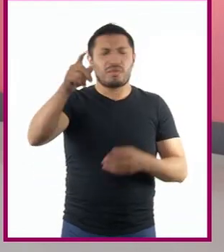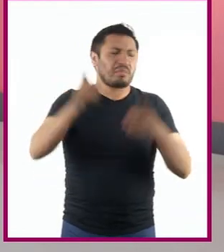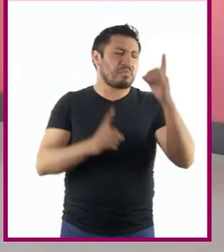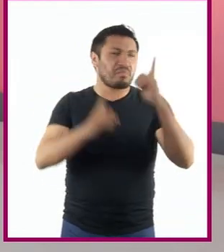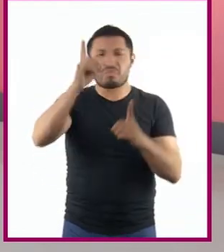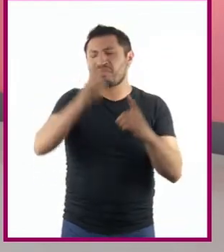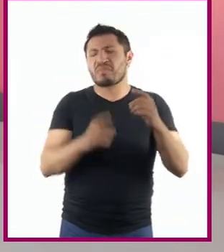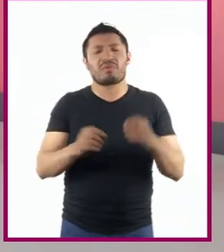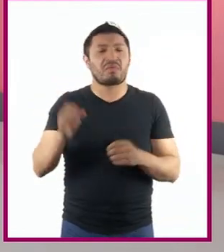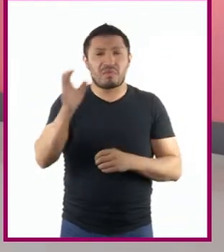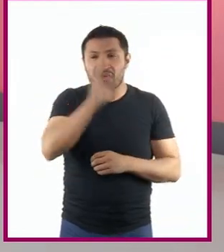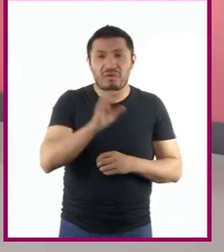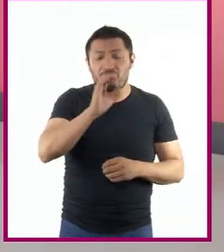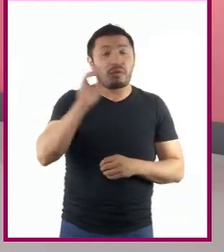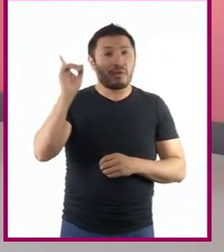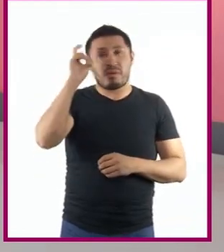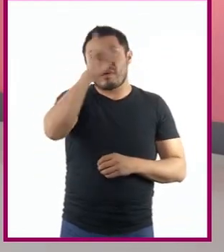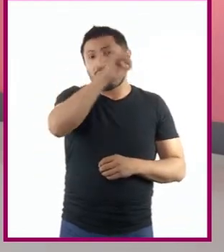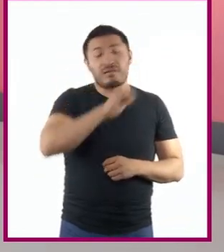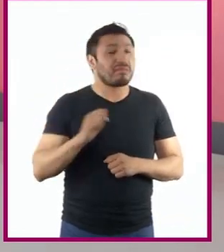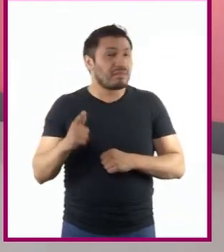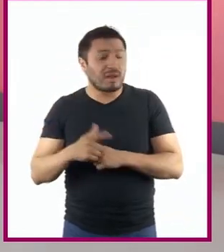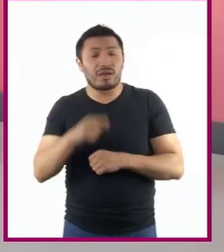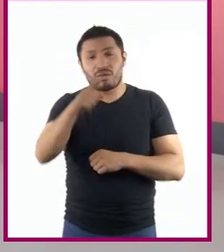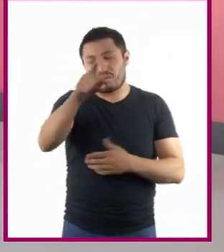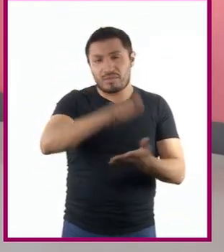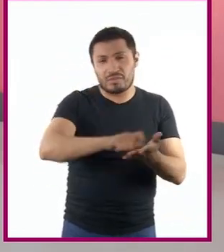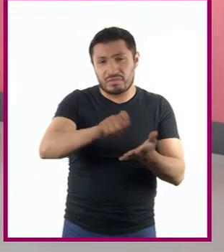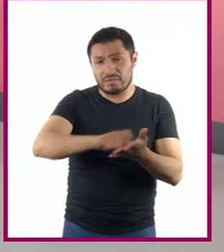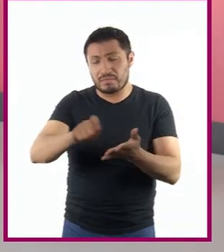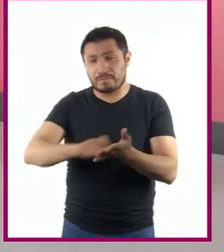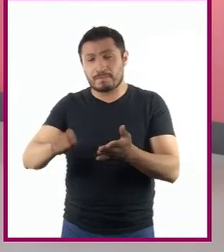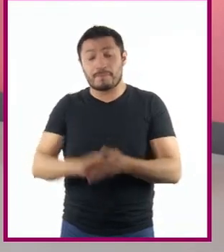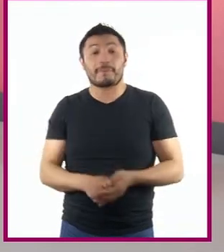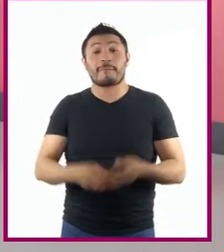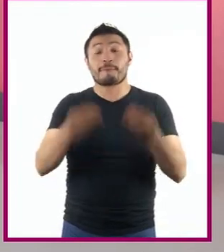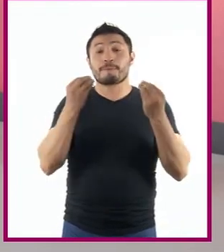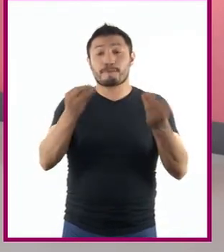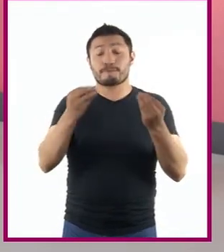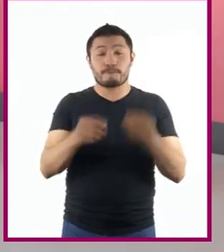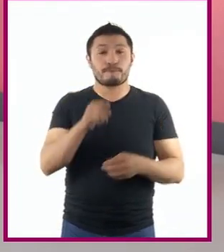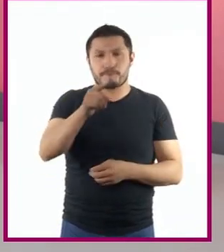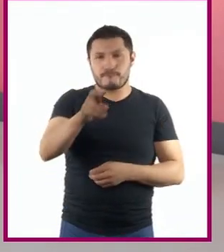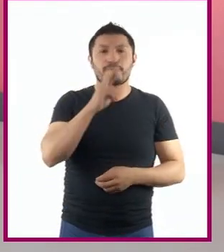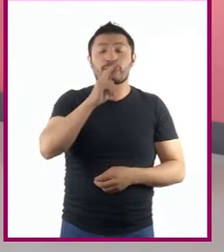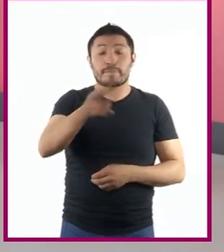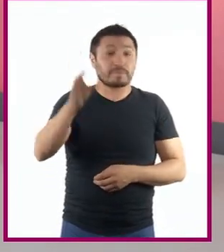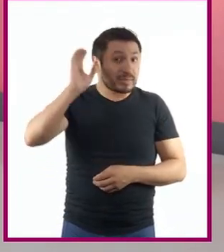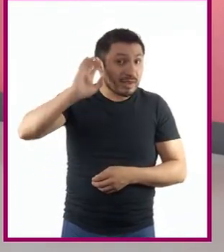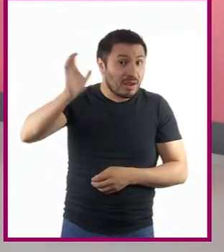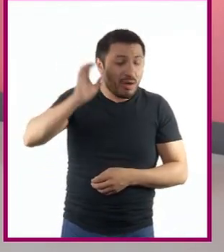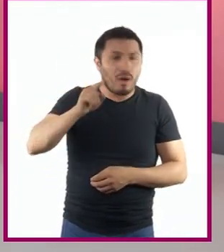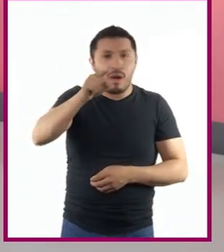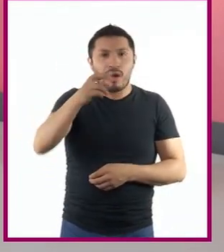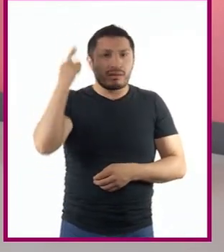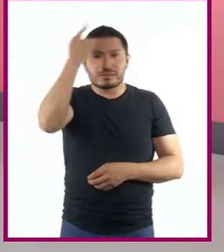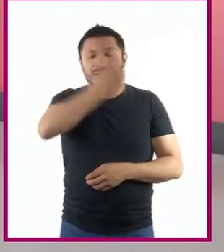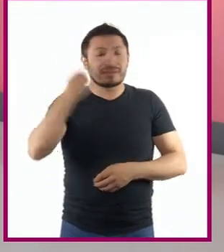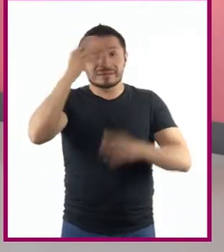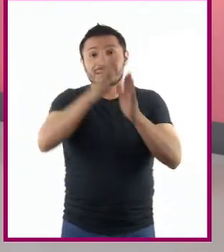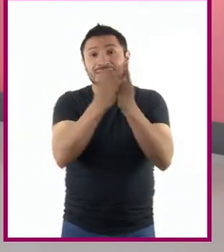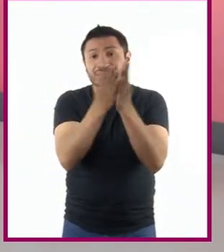dudas, inquietudes o dificultades que surjan al resolver los planteamientos, pues muchas de estas las podrán resolver al momento de consultar su libro de